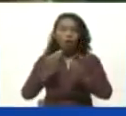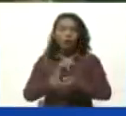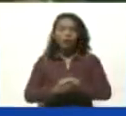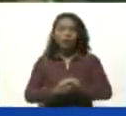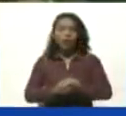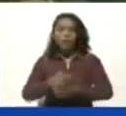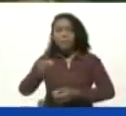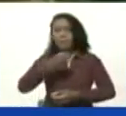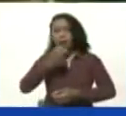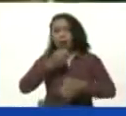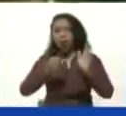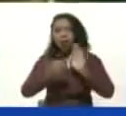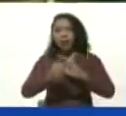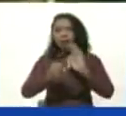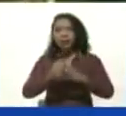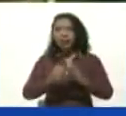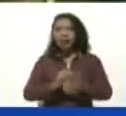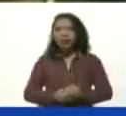periodistas.